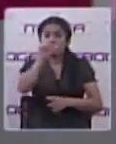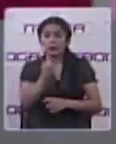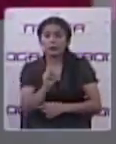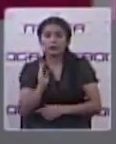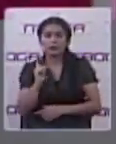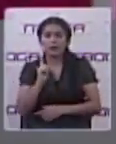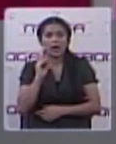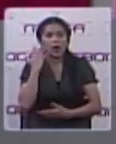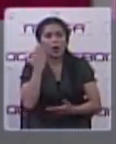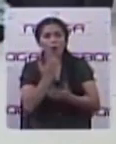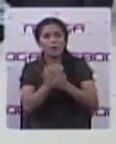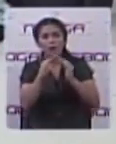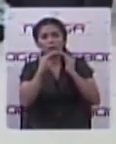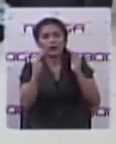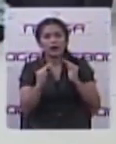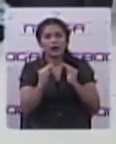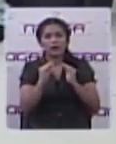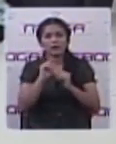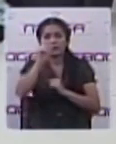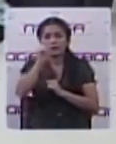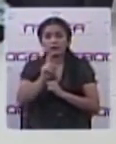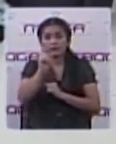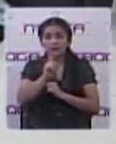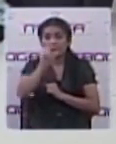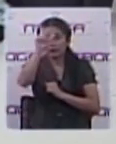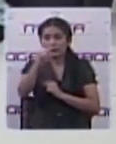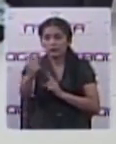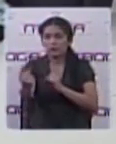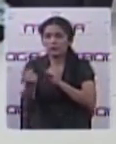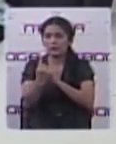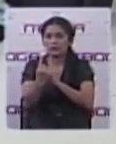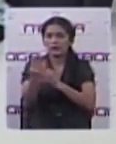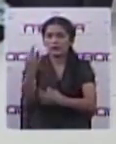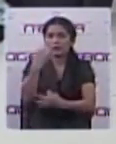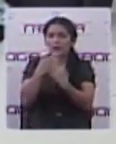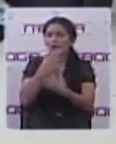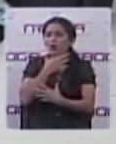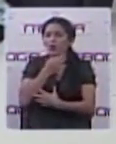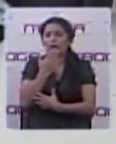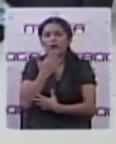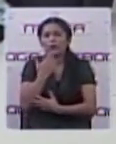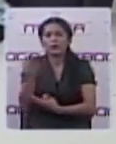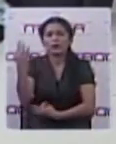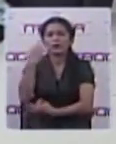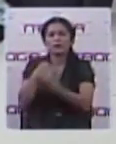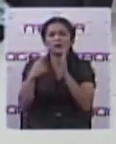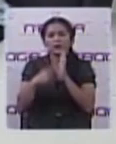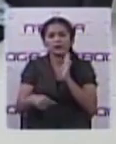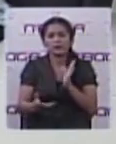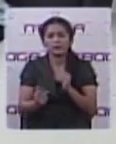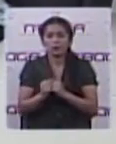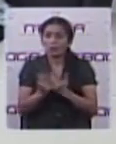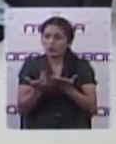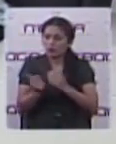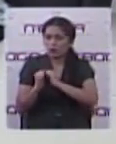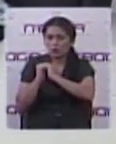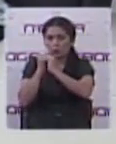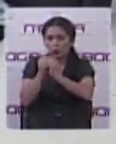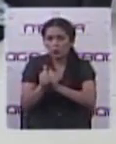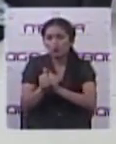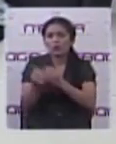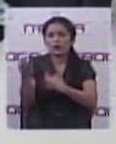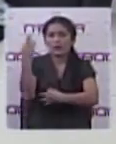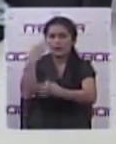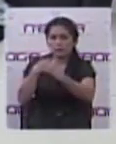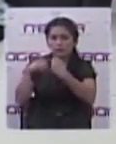agente inmobiliario? Definitivamente que lo represente. Que lo represente, que lo acompañe en todo el proceso de la negociación, que